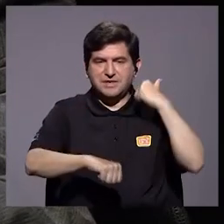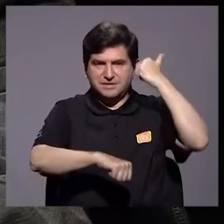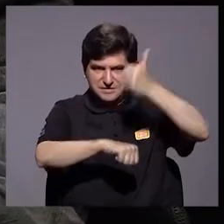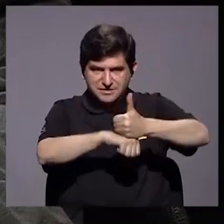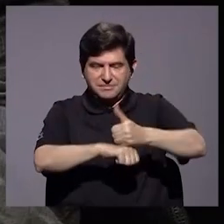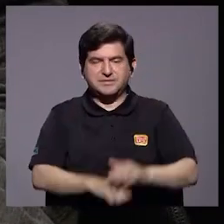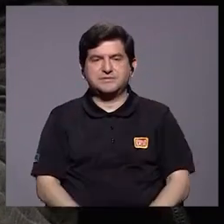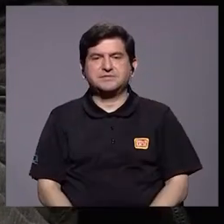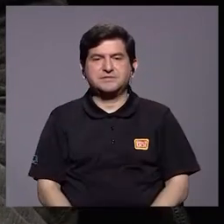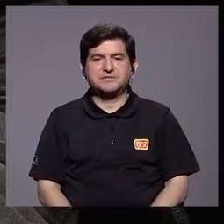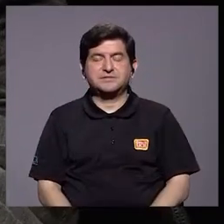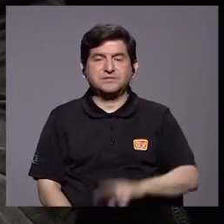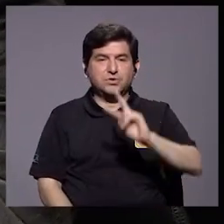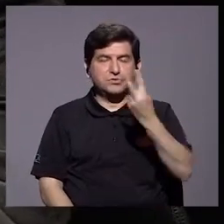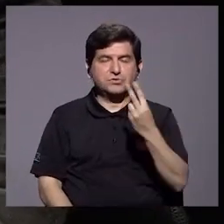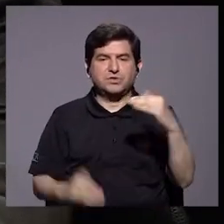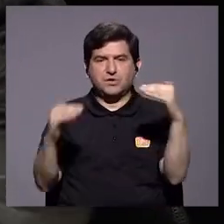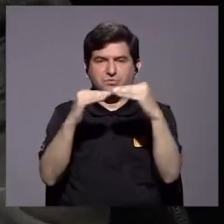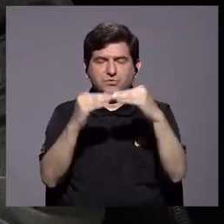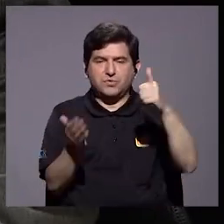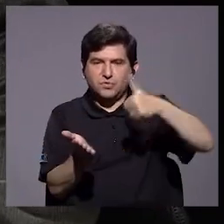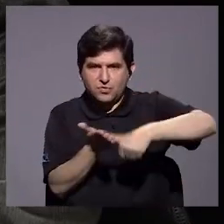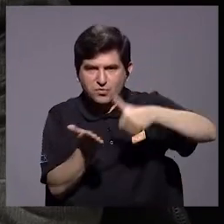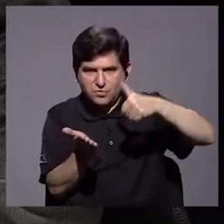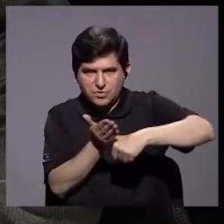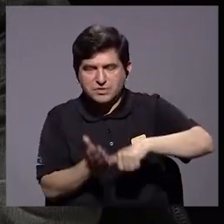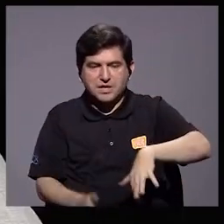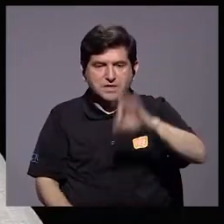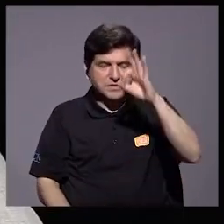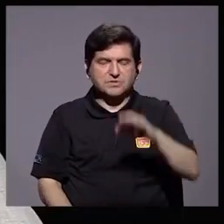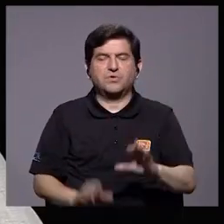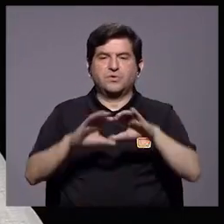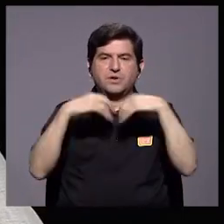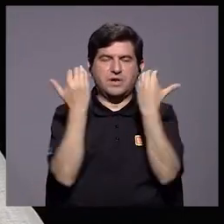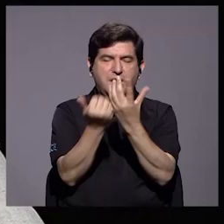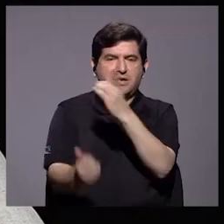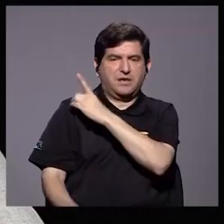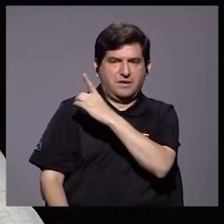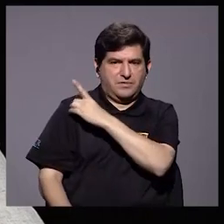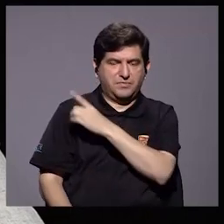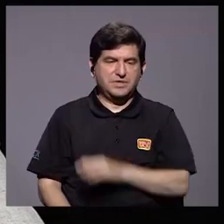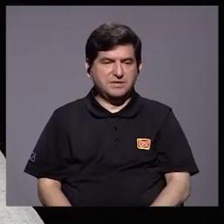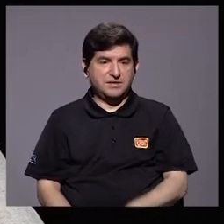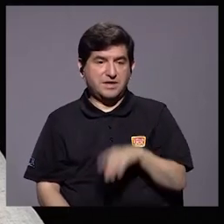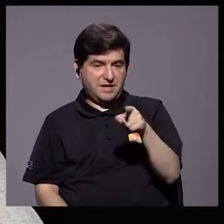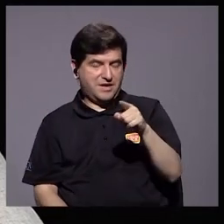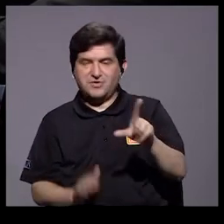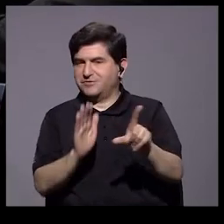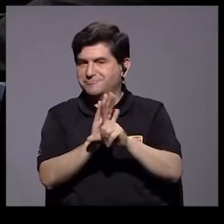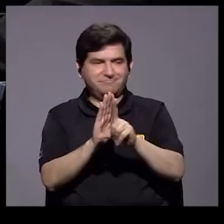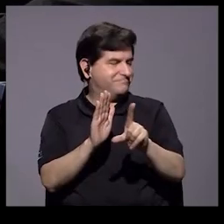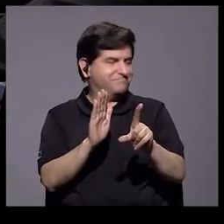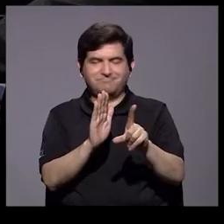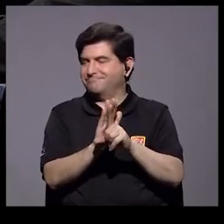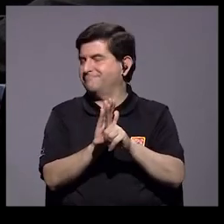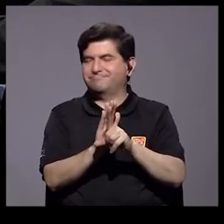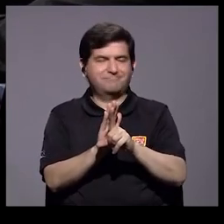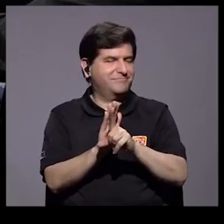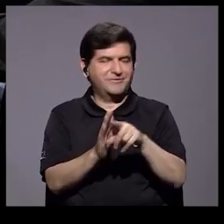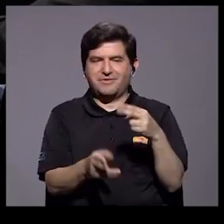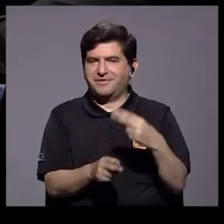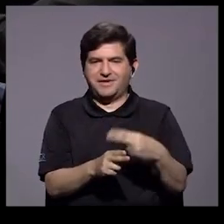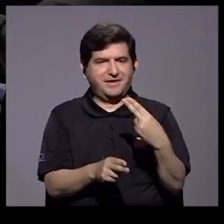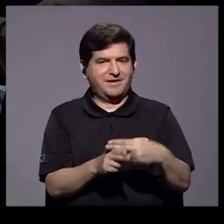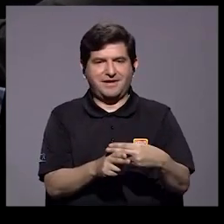delegados de la segunda división que votaron para elegir en el comité director no estaban legalmente nombrados